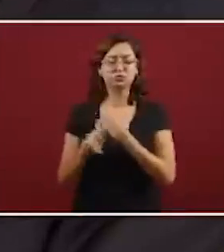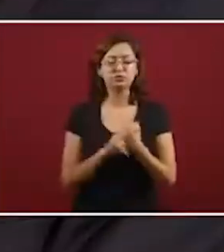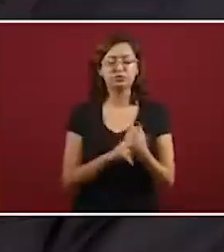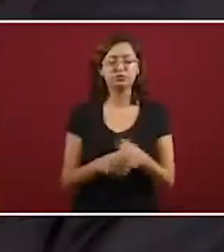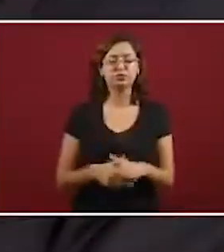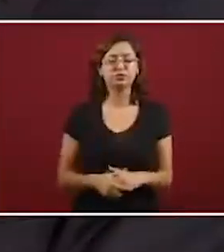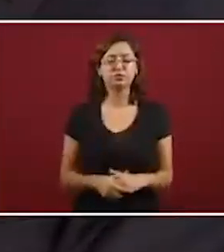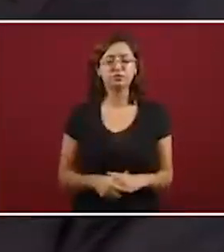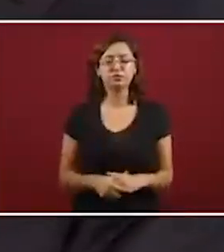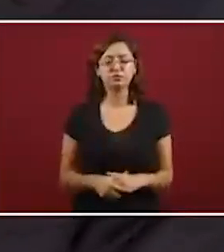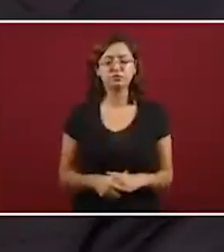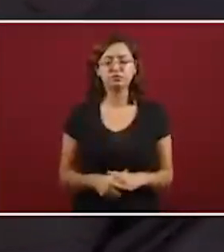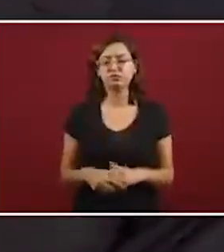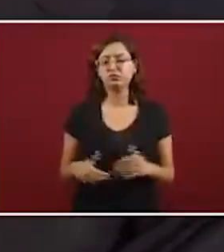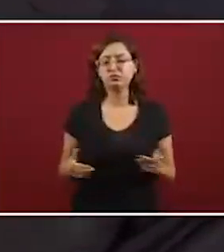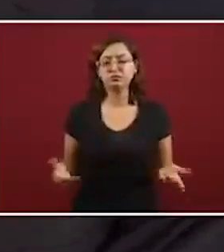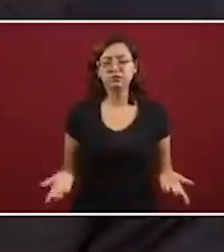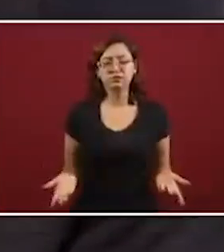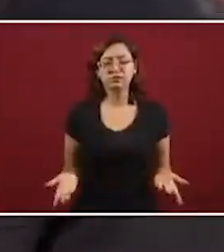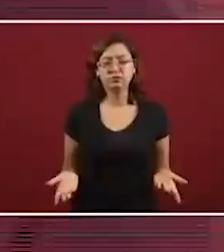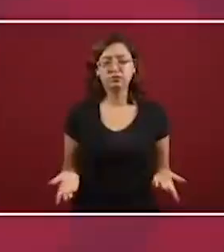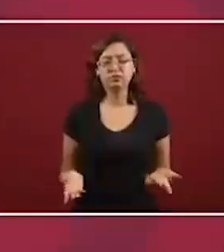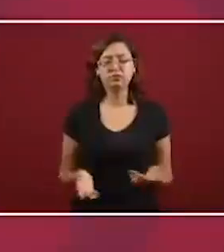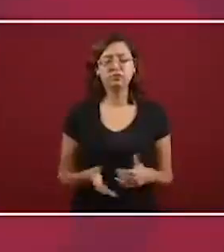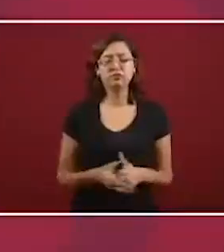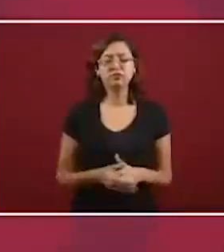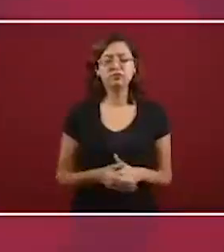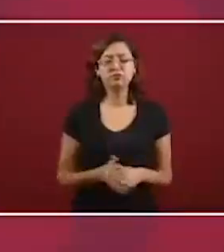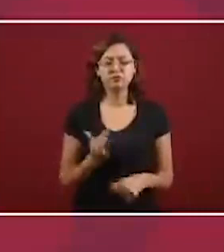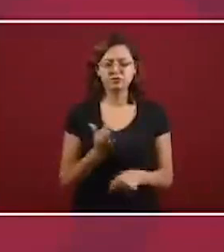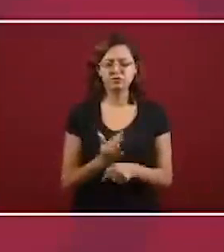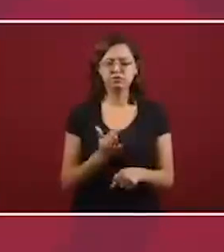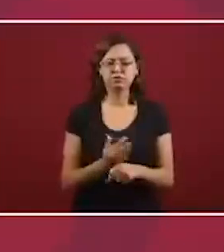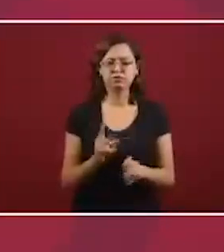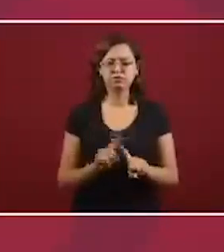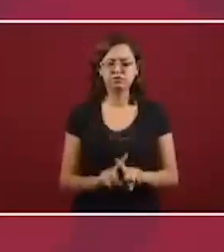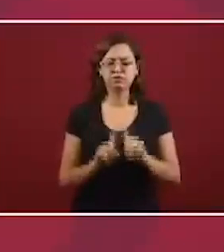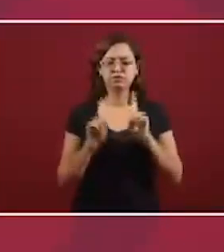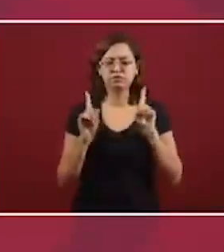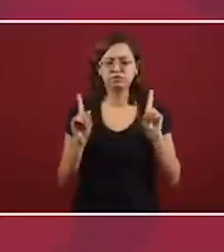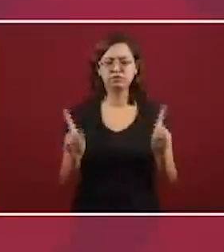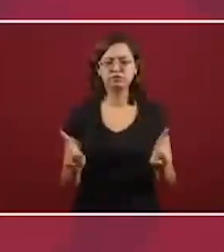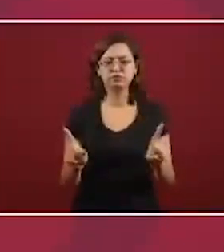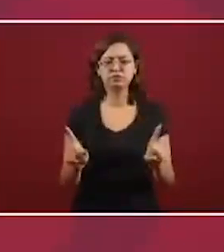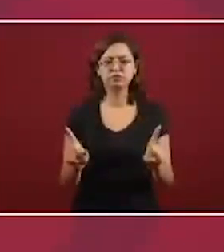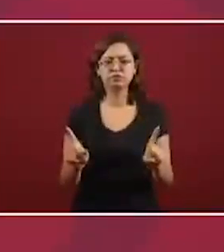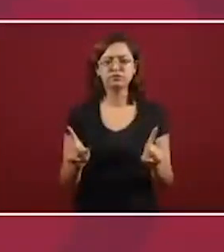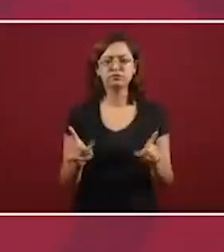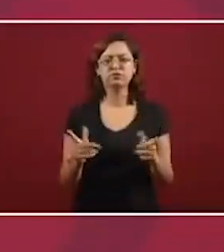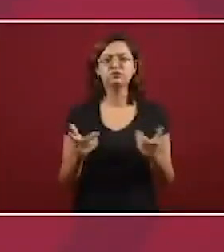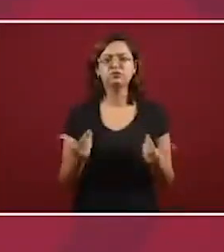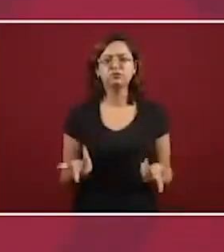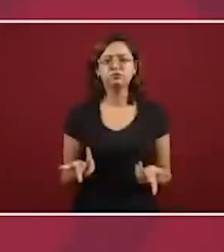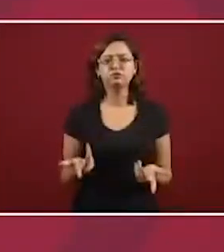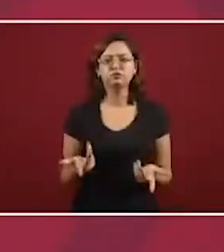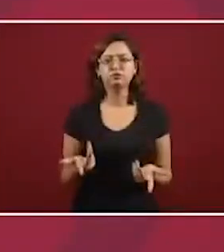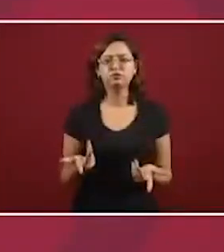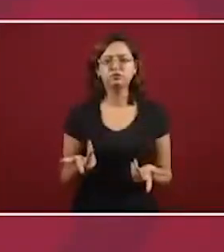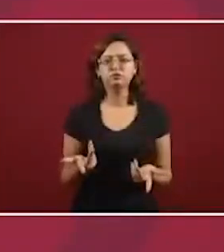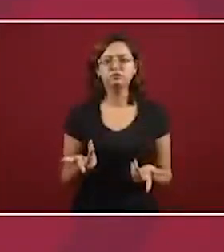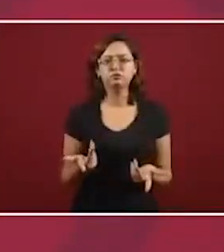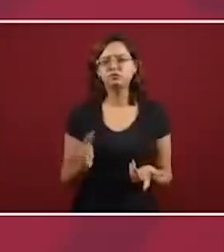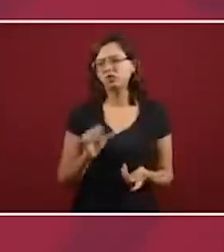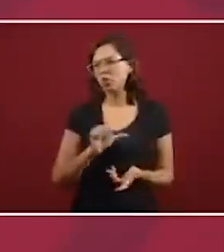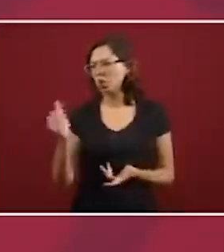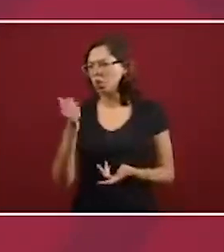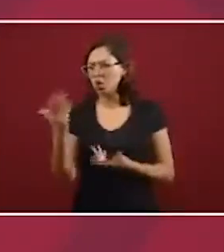nuevamente es cuestionado sobre si utilizaría, por ejemplo, una estrategia que se utilizó en los años 80 en Estados Unidos, que